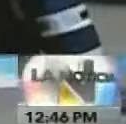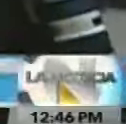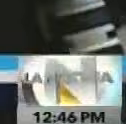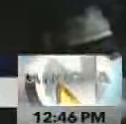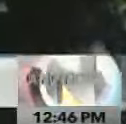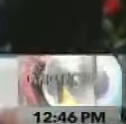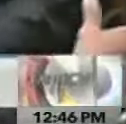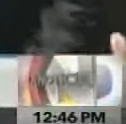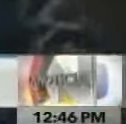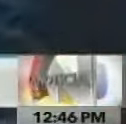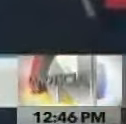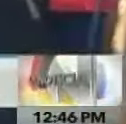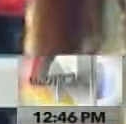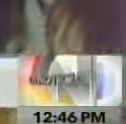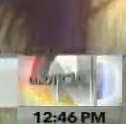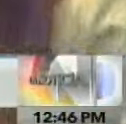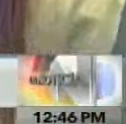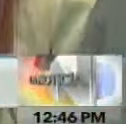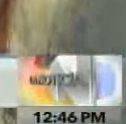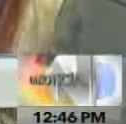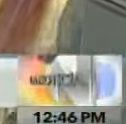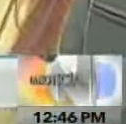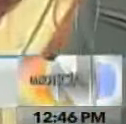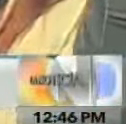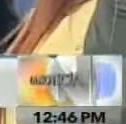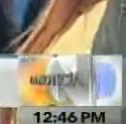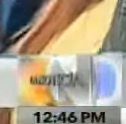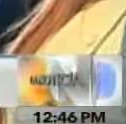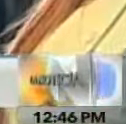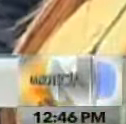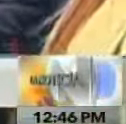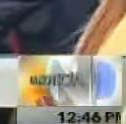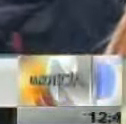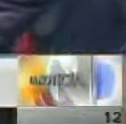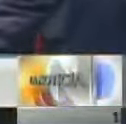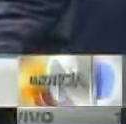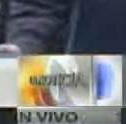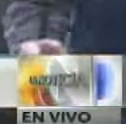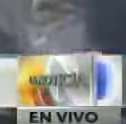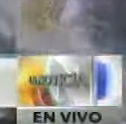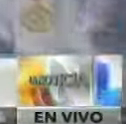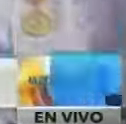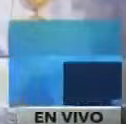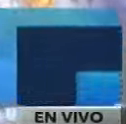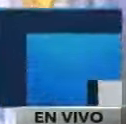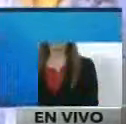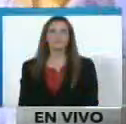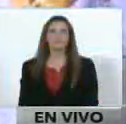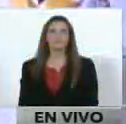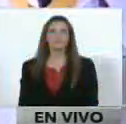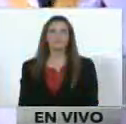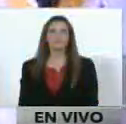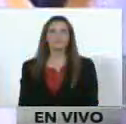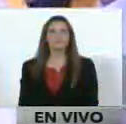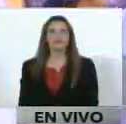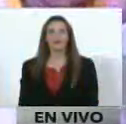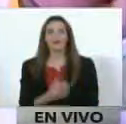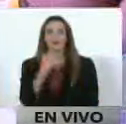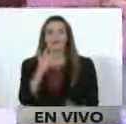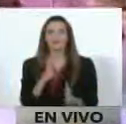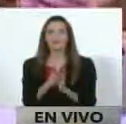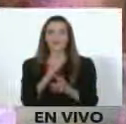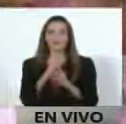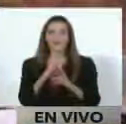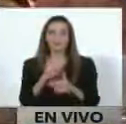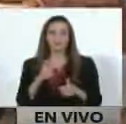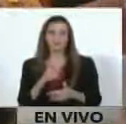de júbilo para el Sistema Público Nacional de Salud, que ha venido trayendo resultados satisfactorios a